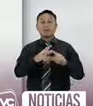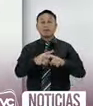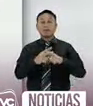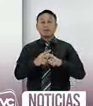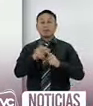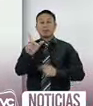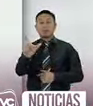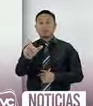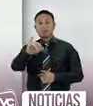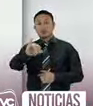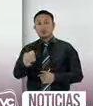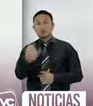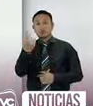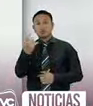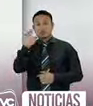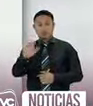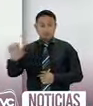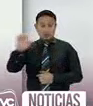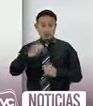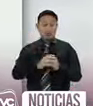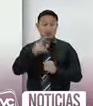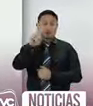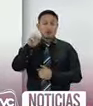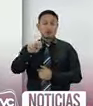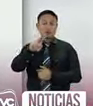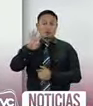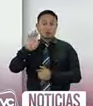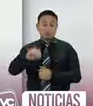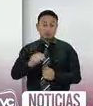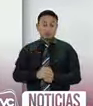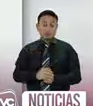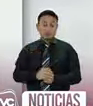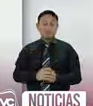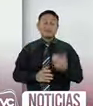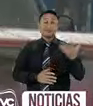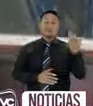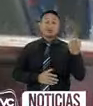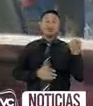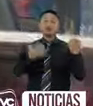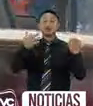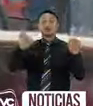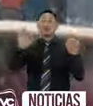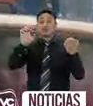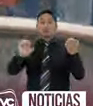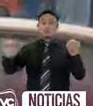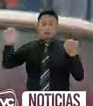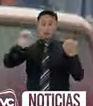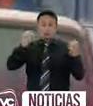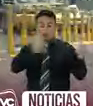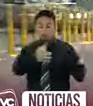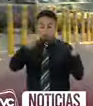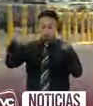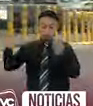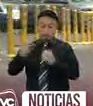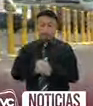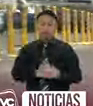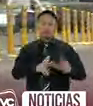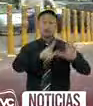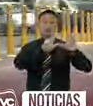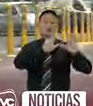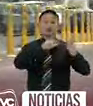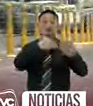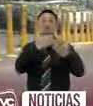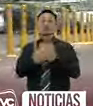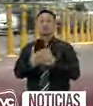este jueves 11 de enero de 2024 serán atendidos del 15 al 19 de enero en el horario de 8 de la mañana